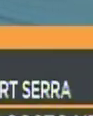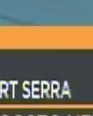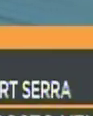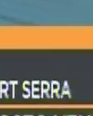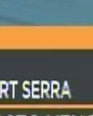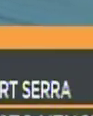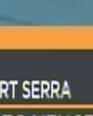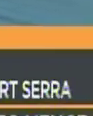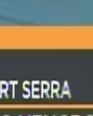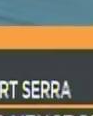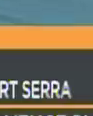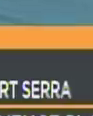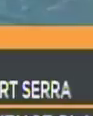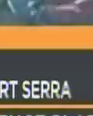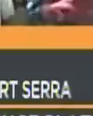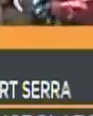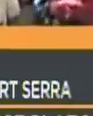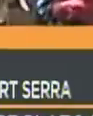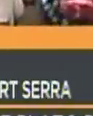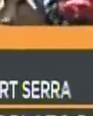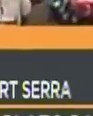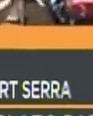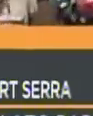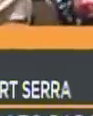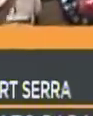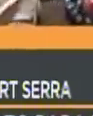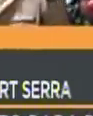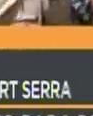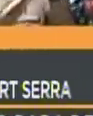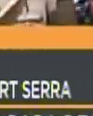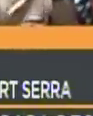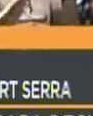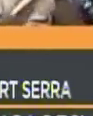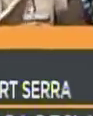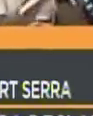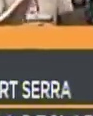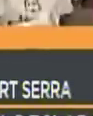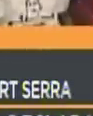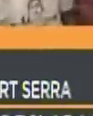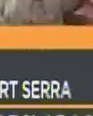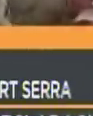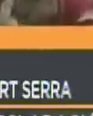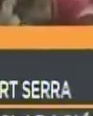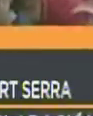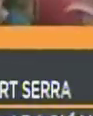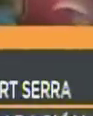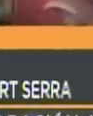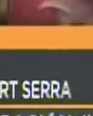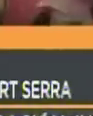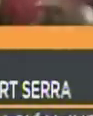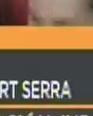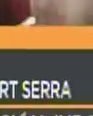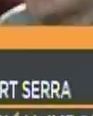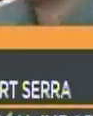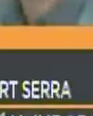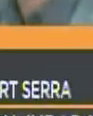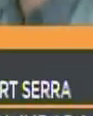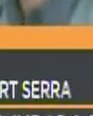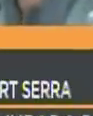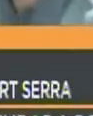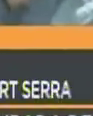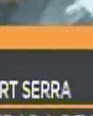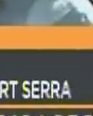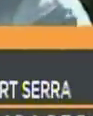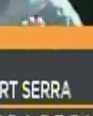estamos honrando a la Venezuela heroica, que estemos nosotros hoy acá con ustedes, llevando la voz constituyente al pueblo